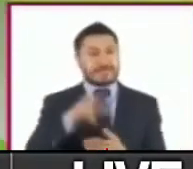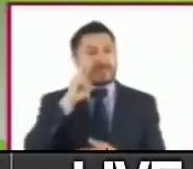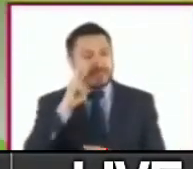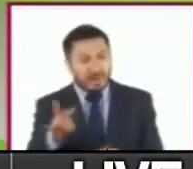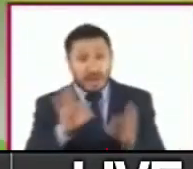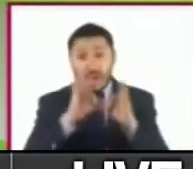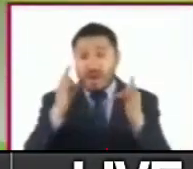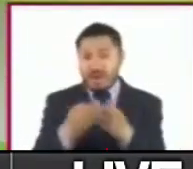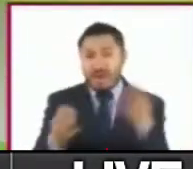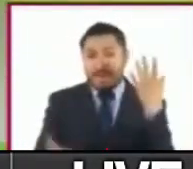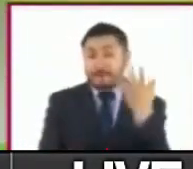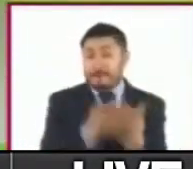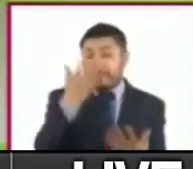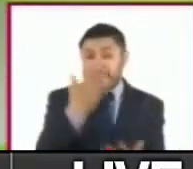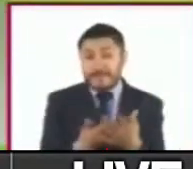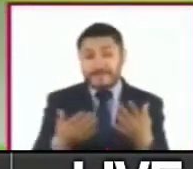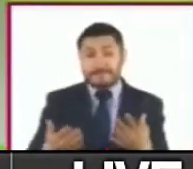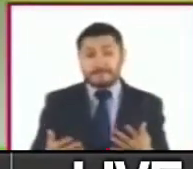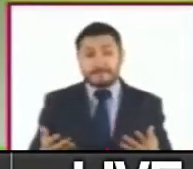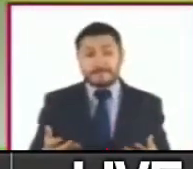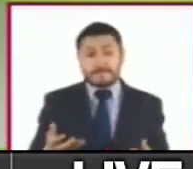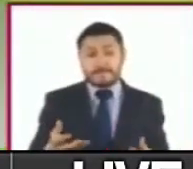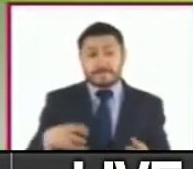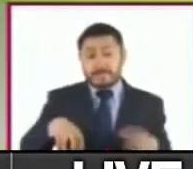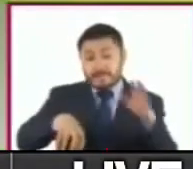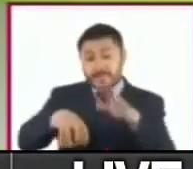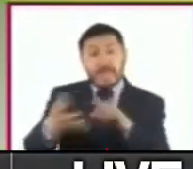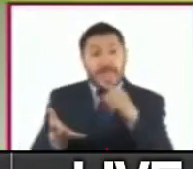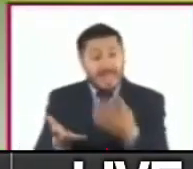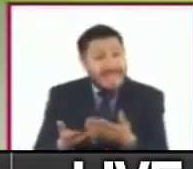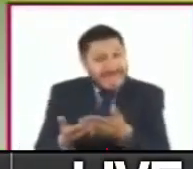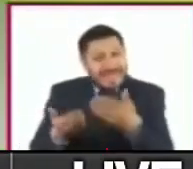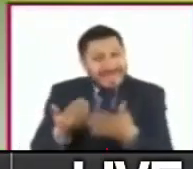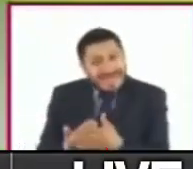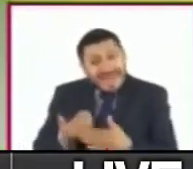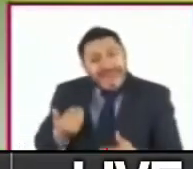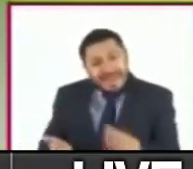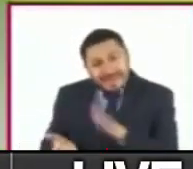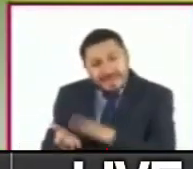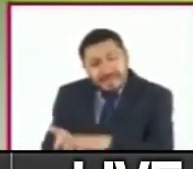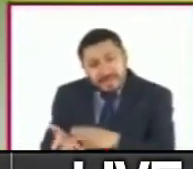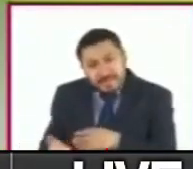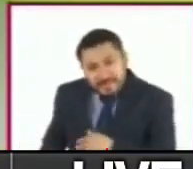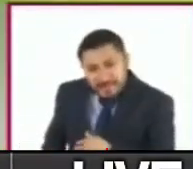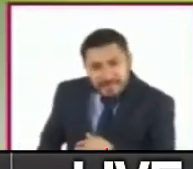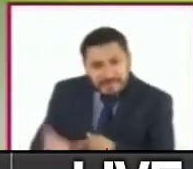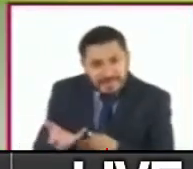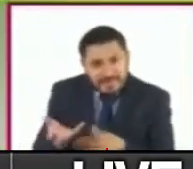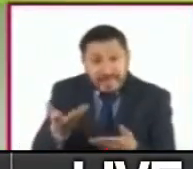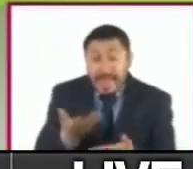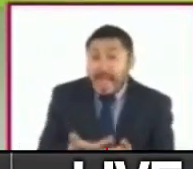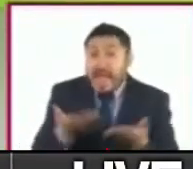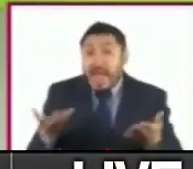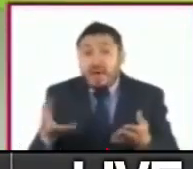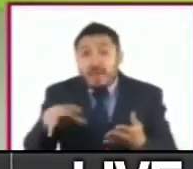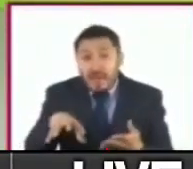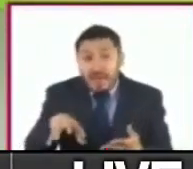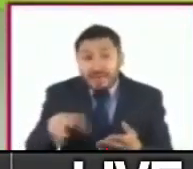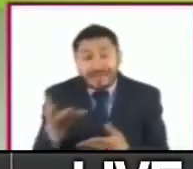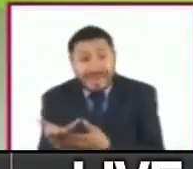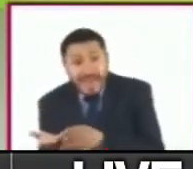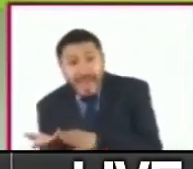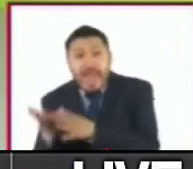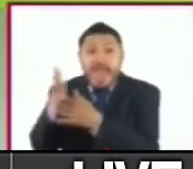mano esté con el dorso hacia arriba. Voy a hacer mi lanzamiento de esta manera. ¿De acuerdo?